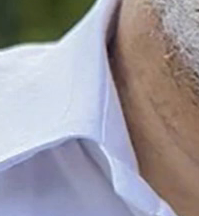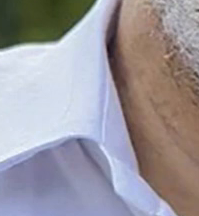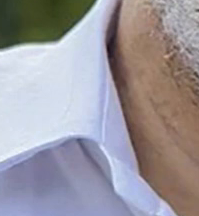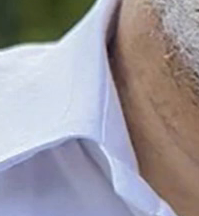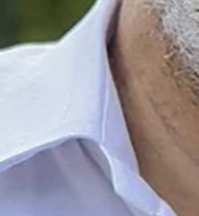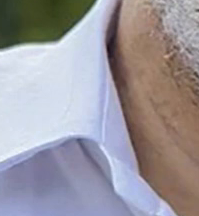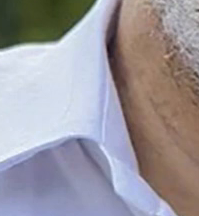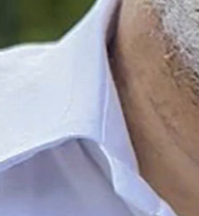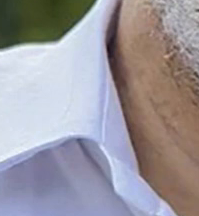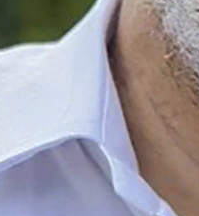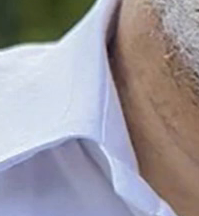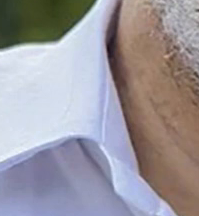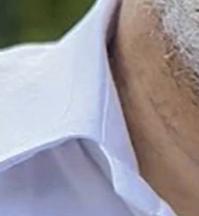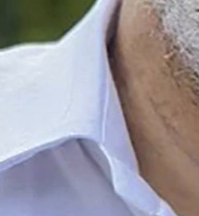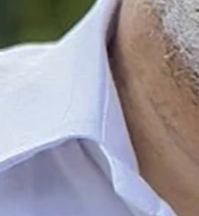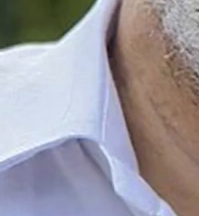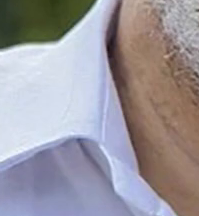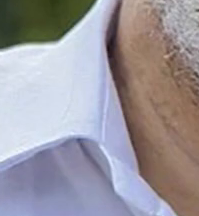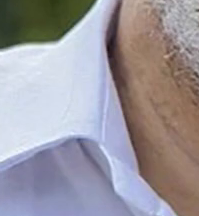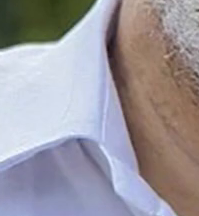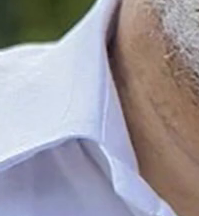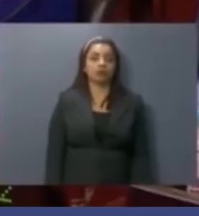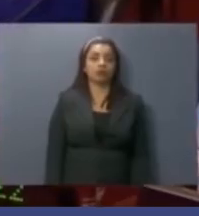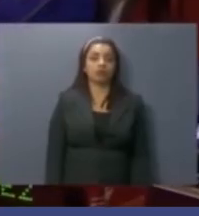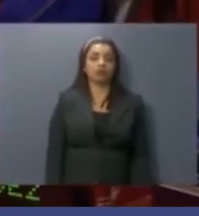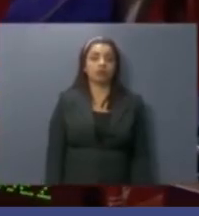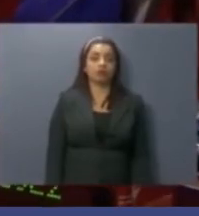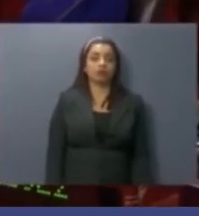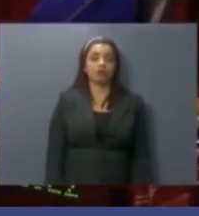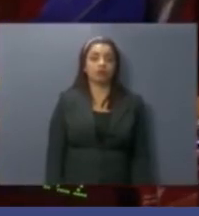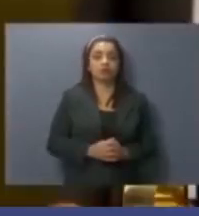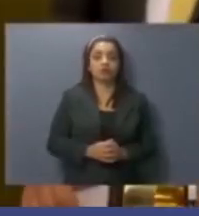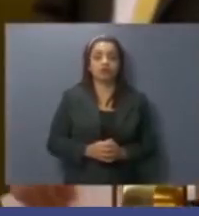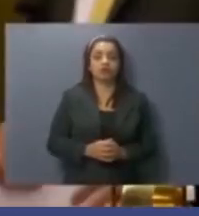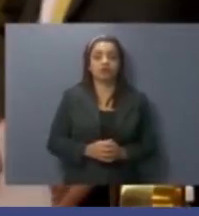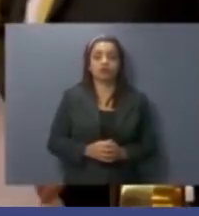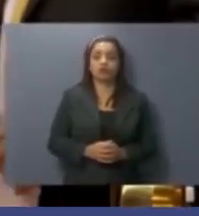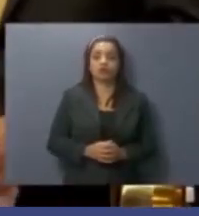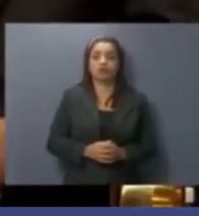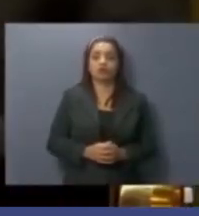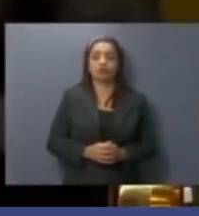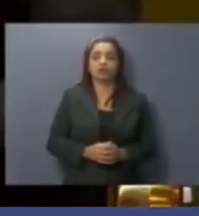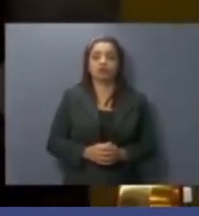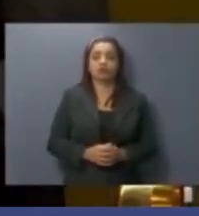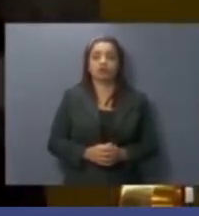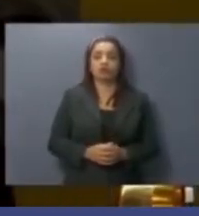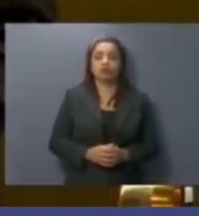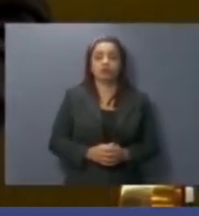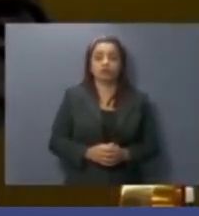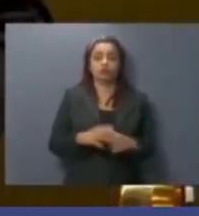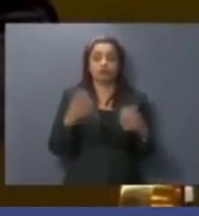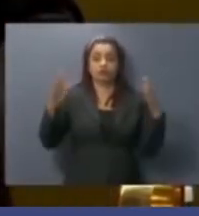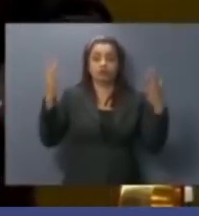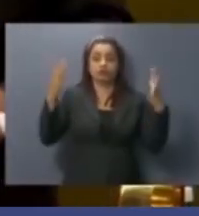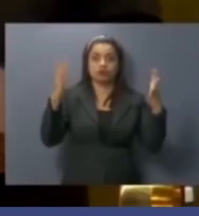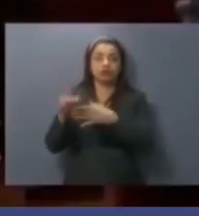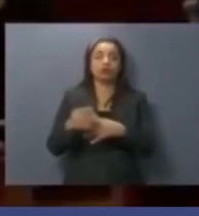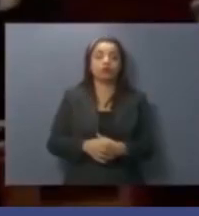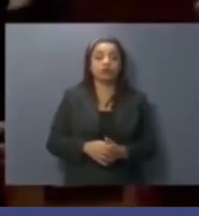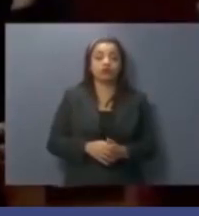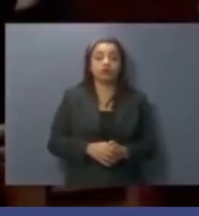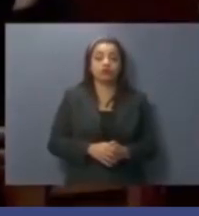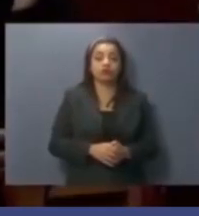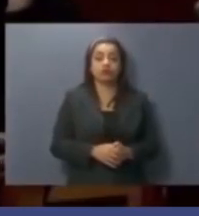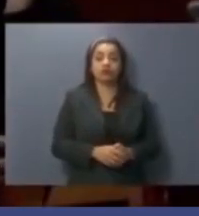nacionalidad de este país cuya constitución prohíbe la extradición de sus ciudadanos de acuerdo con la acusación de la fiscalía